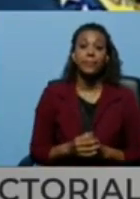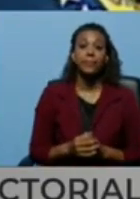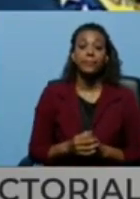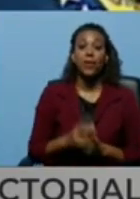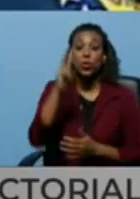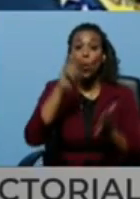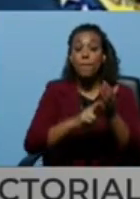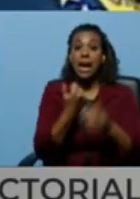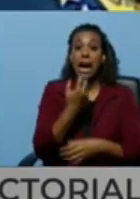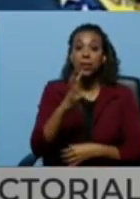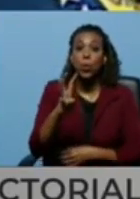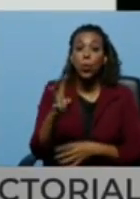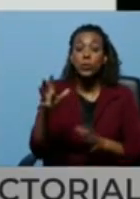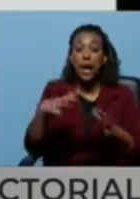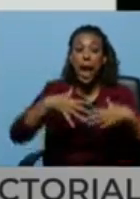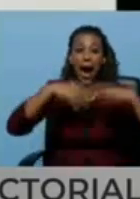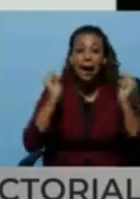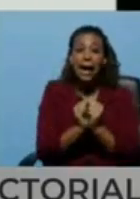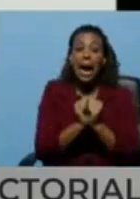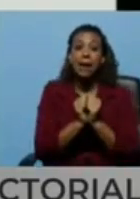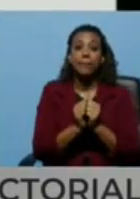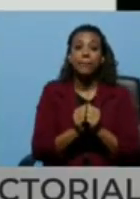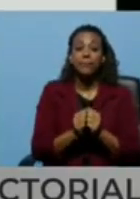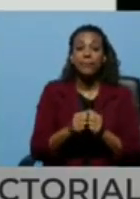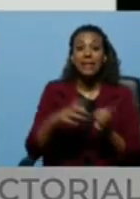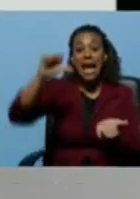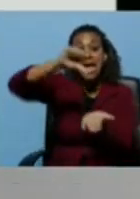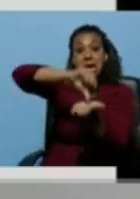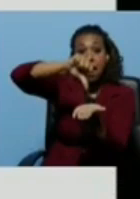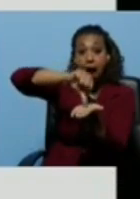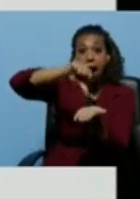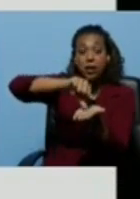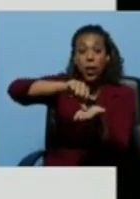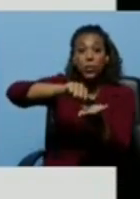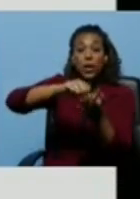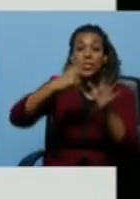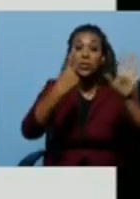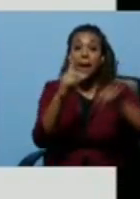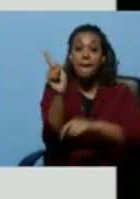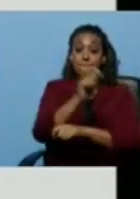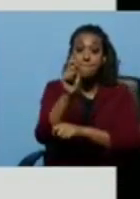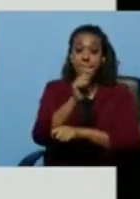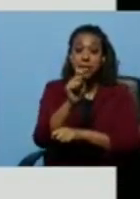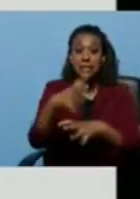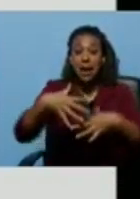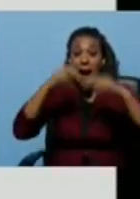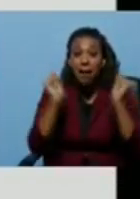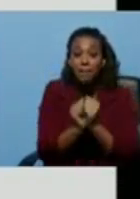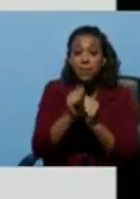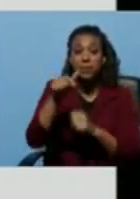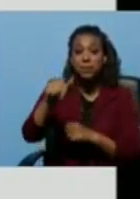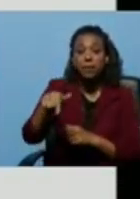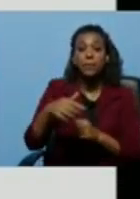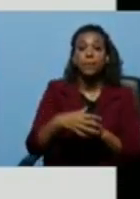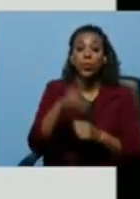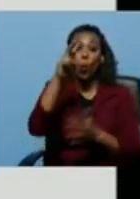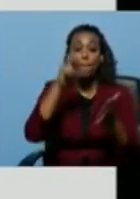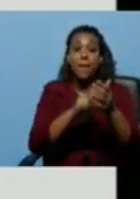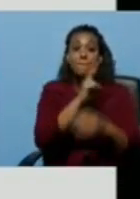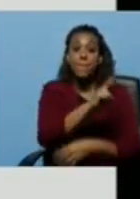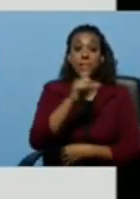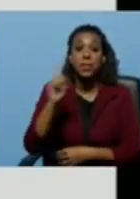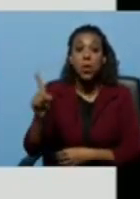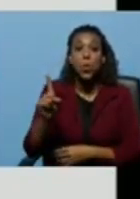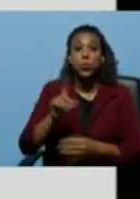En el 2014 estuvo en la guerra de Irak durante 6 meses. En el